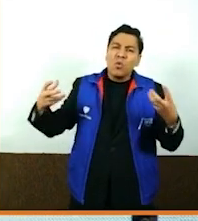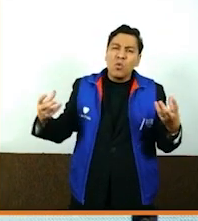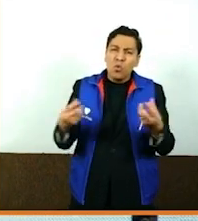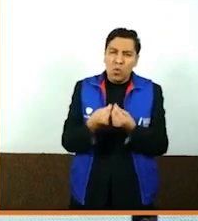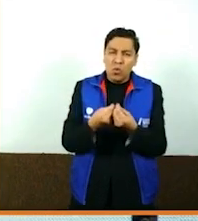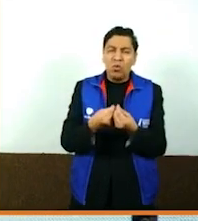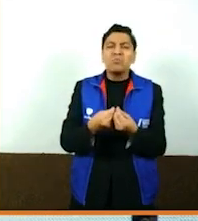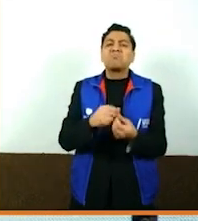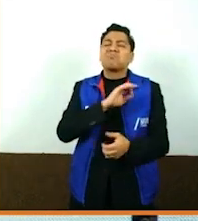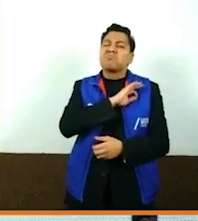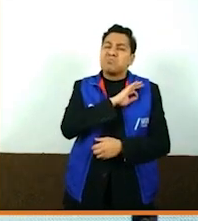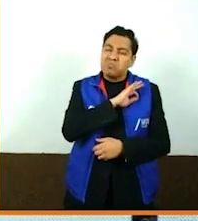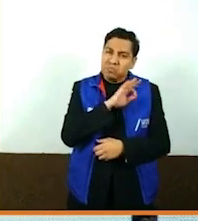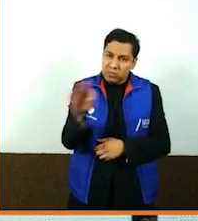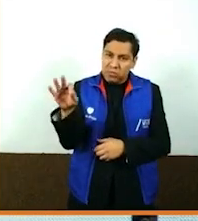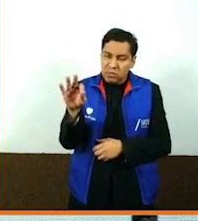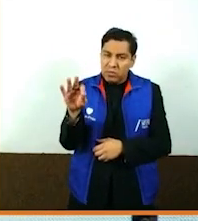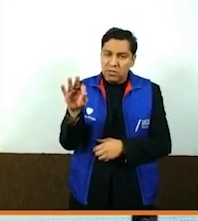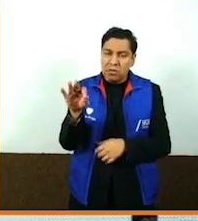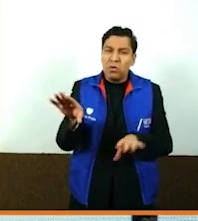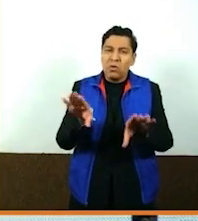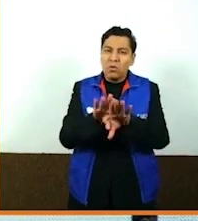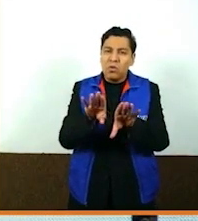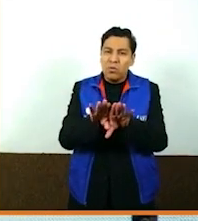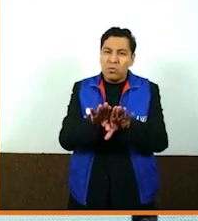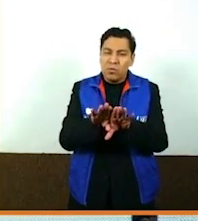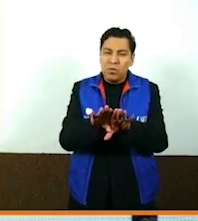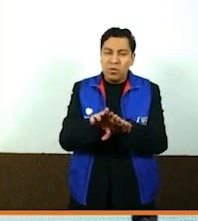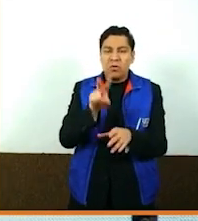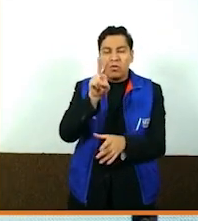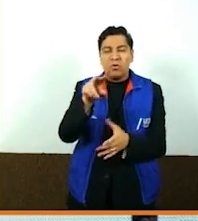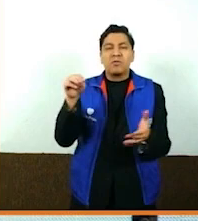haciendo posible también de alguna forma para las